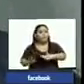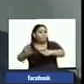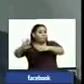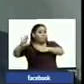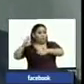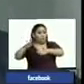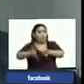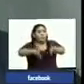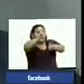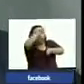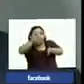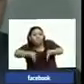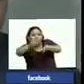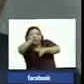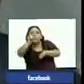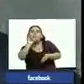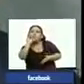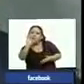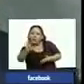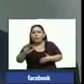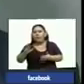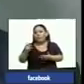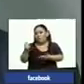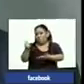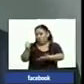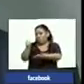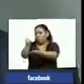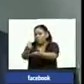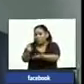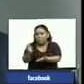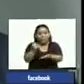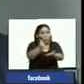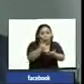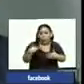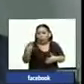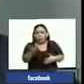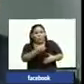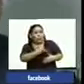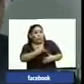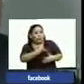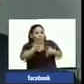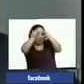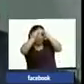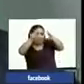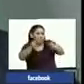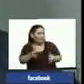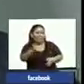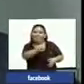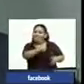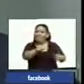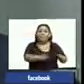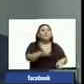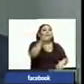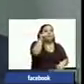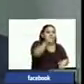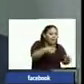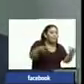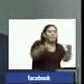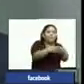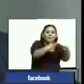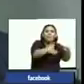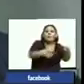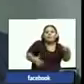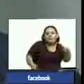institución X en decirle que se le va a dar fondos, pero no es potestad de nosotros, es potestad del Ejecutivo y de acuerdo a las condiciones